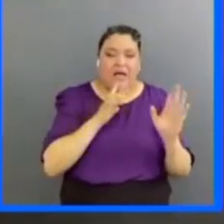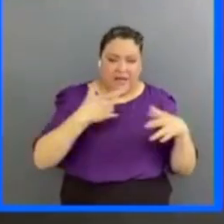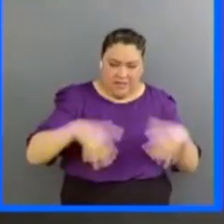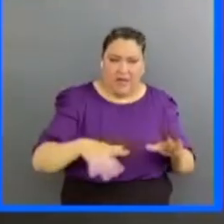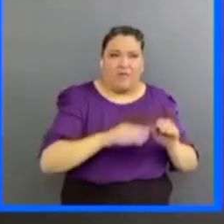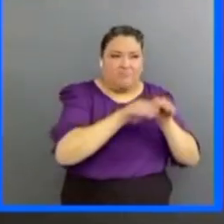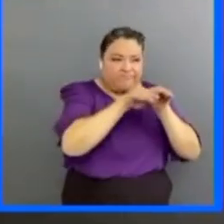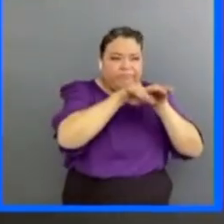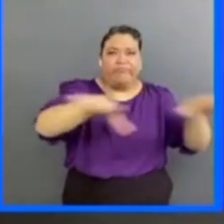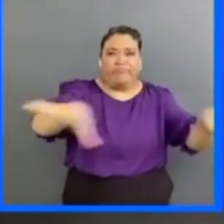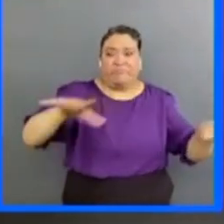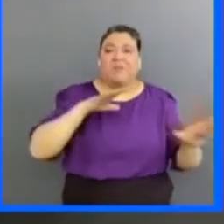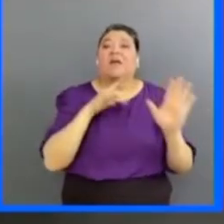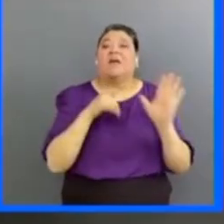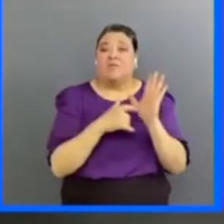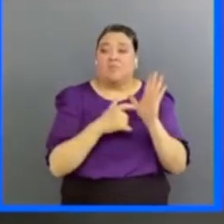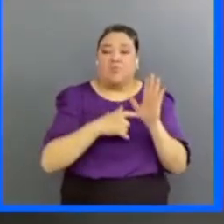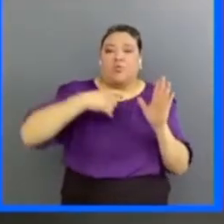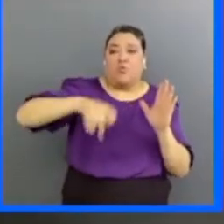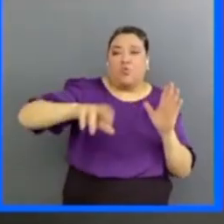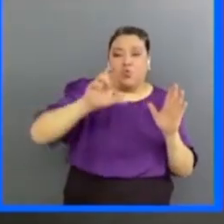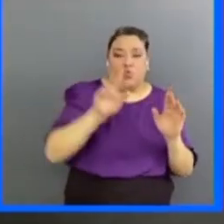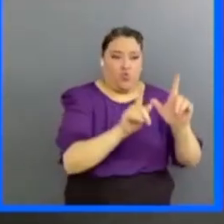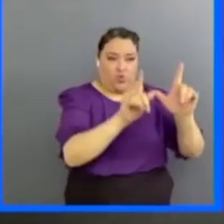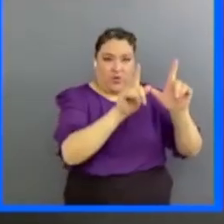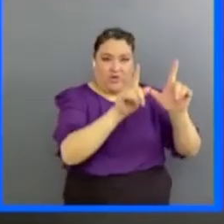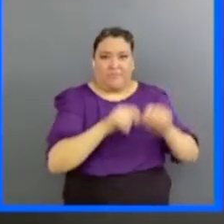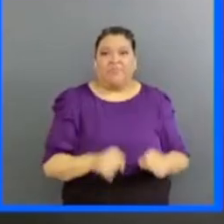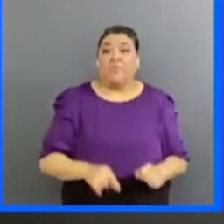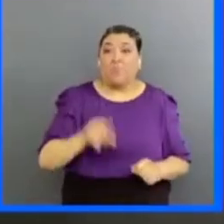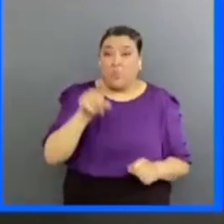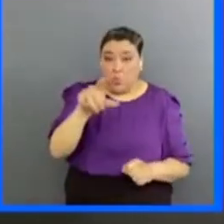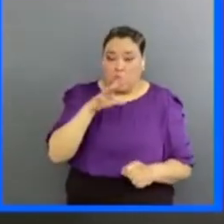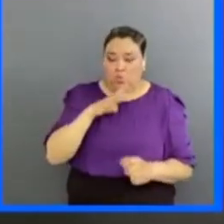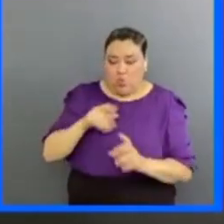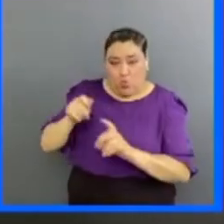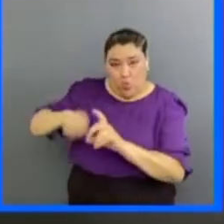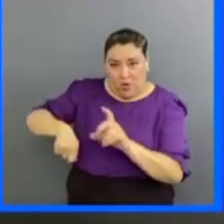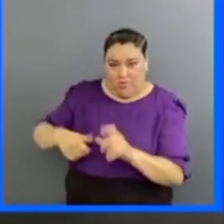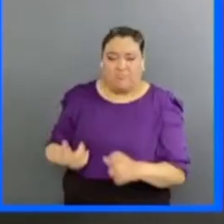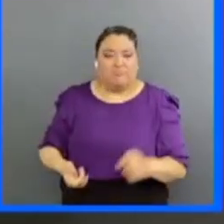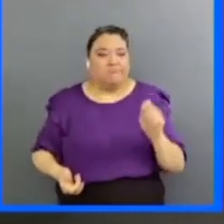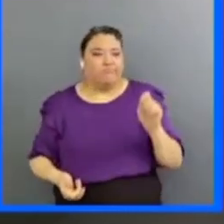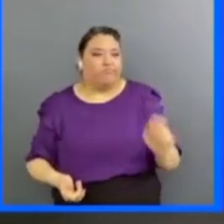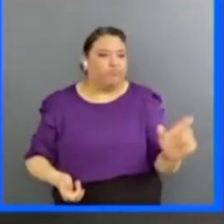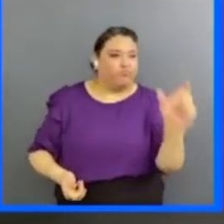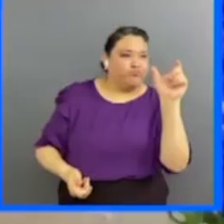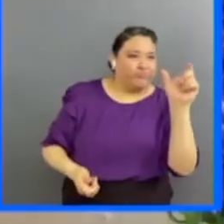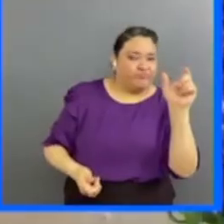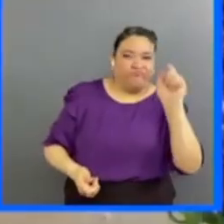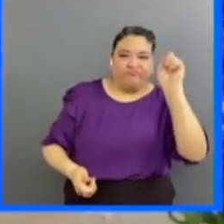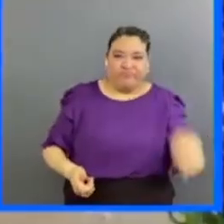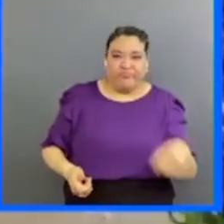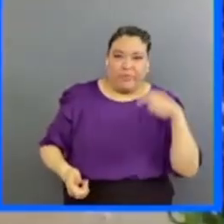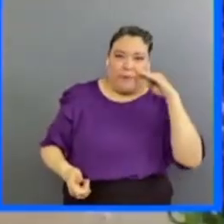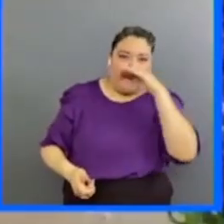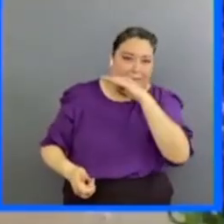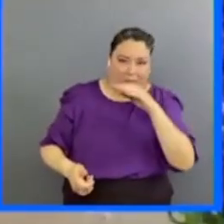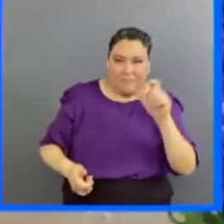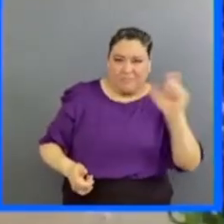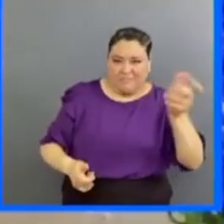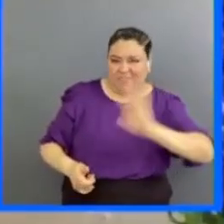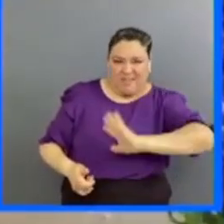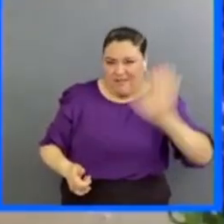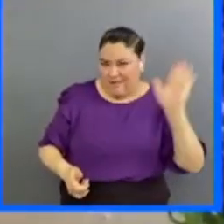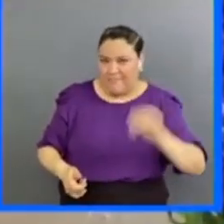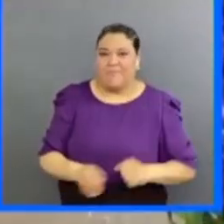tener ahí el código, tú vas a llegar y si tú tienes tu tarjeta vas a pagar directamente y de forma muy rápida. Asimismo, se